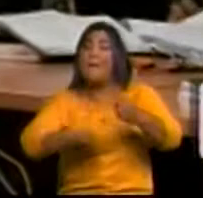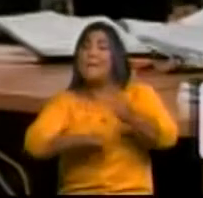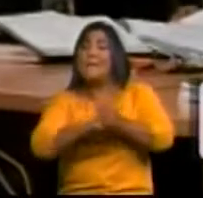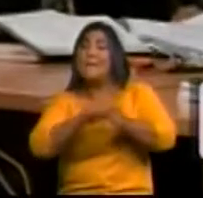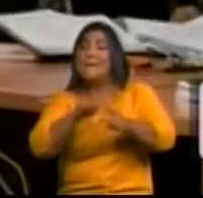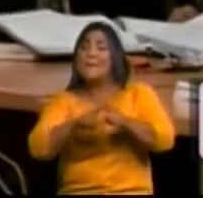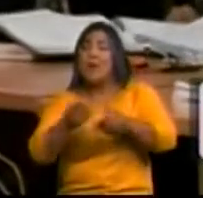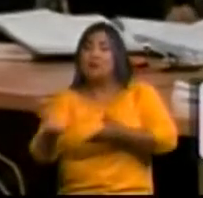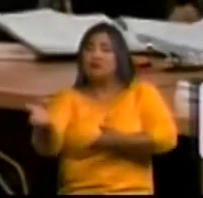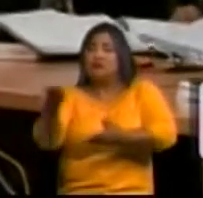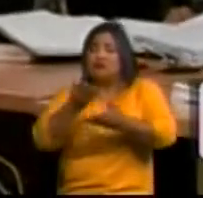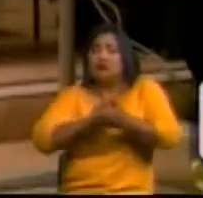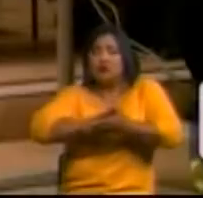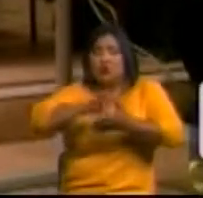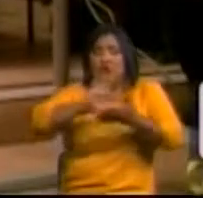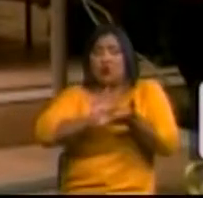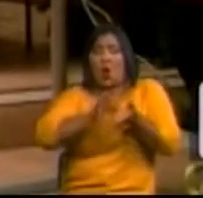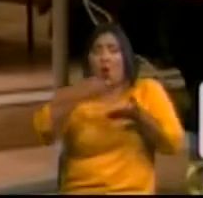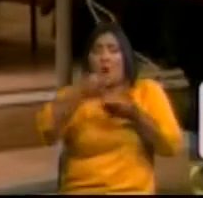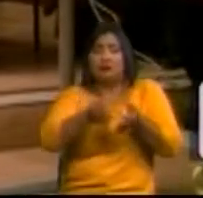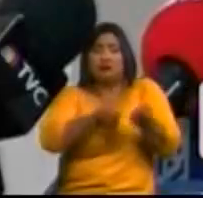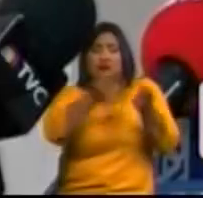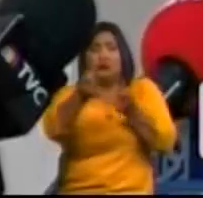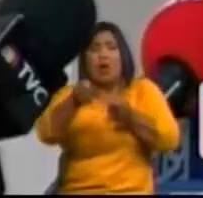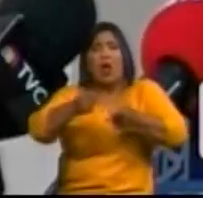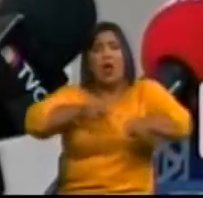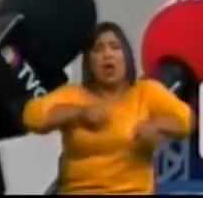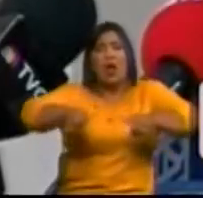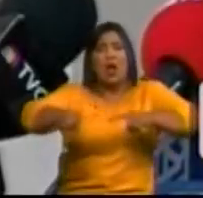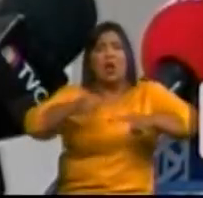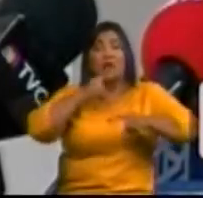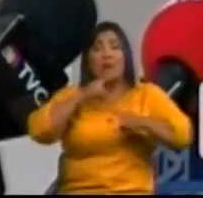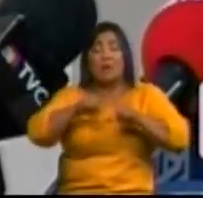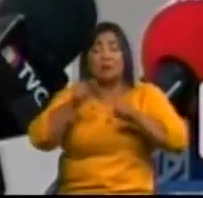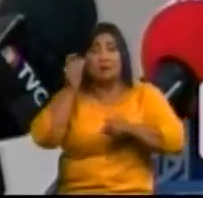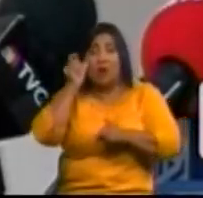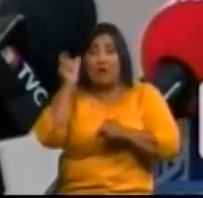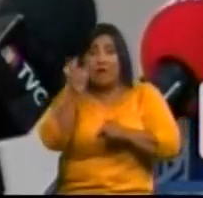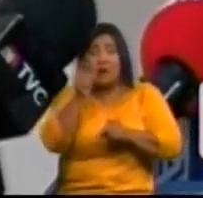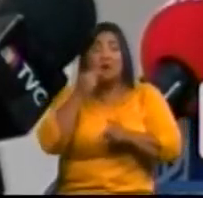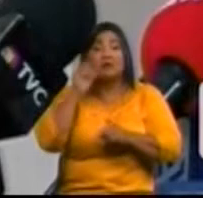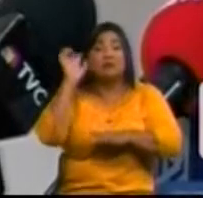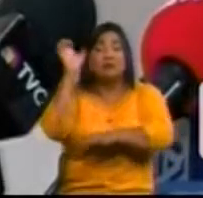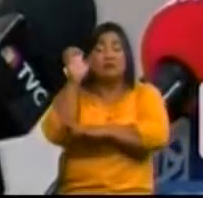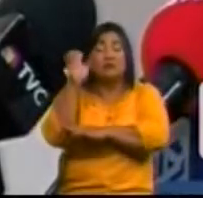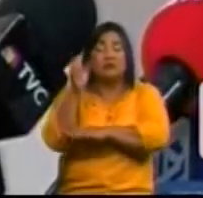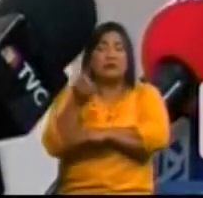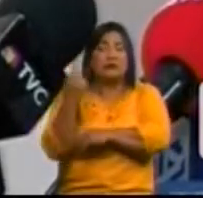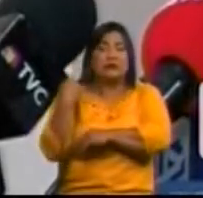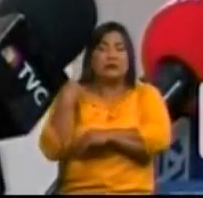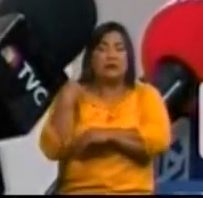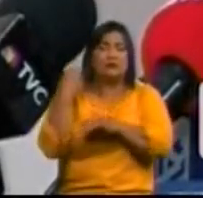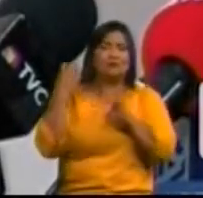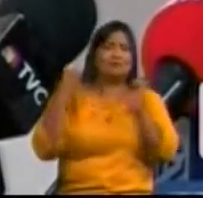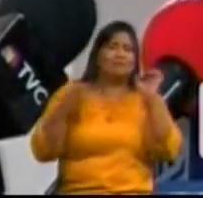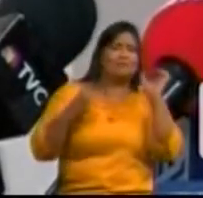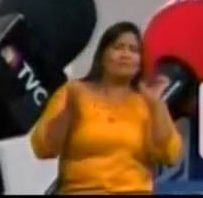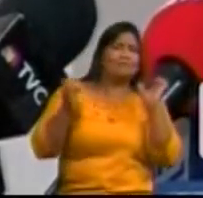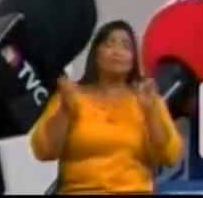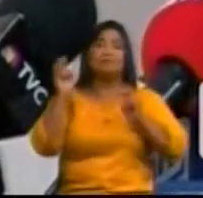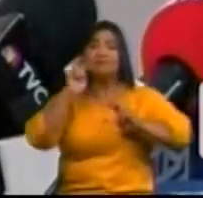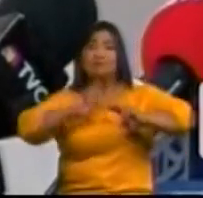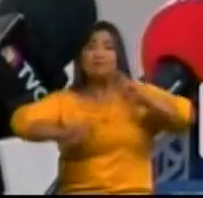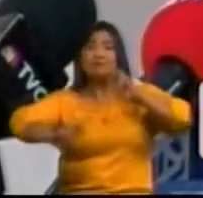un sobre que luego lo entregó a su jefe. La Fiscalía General del Estado mantiene una estrategia de investigación y será